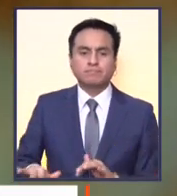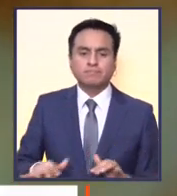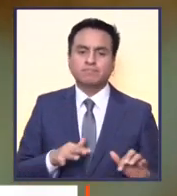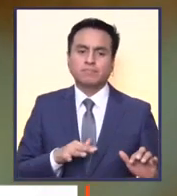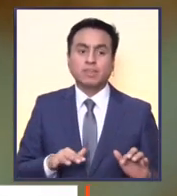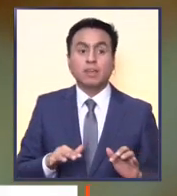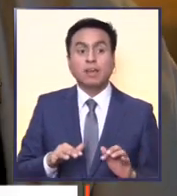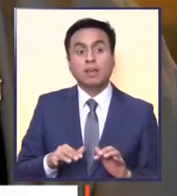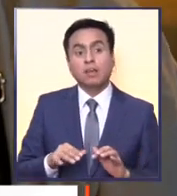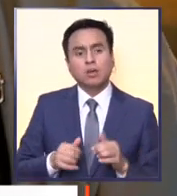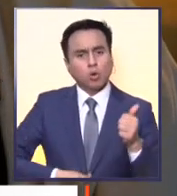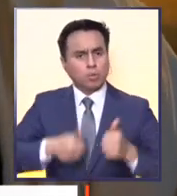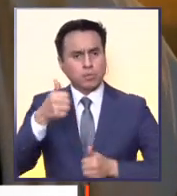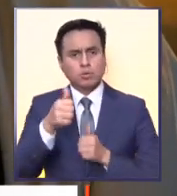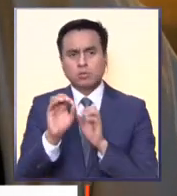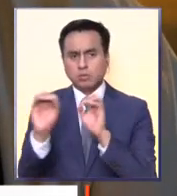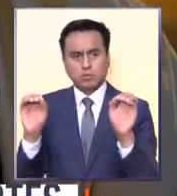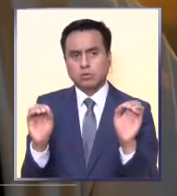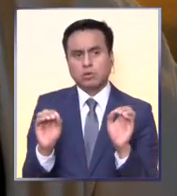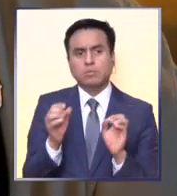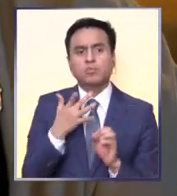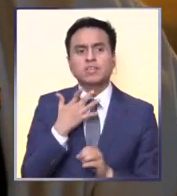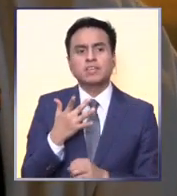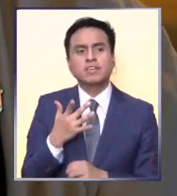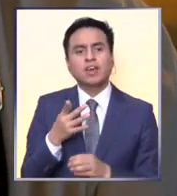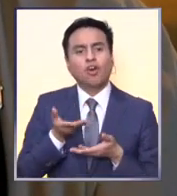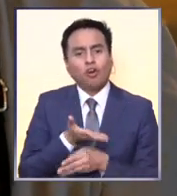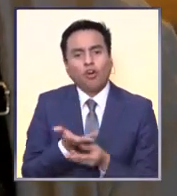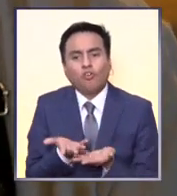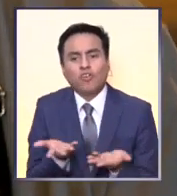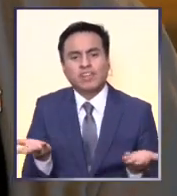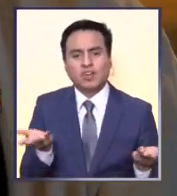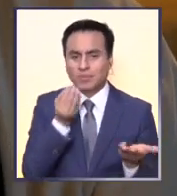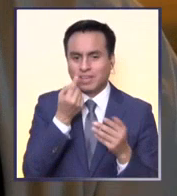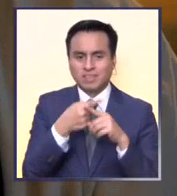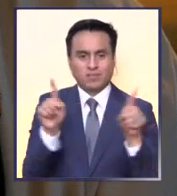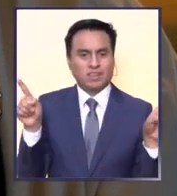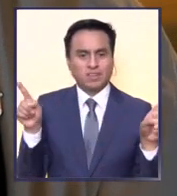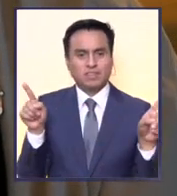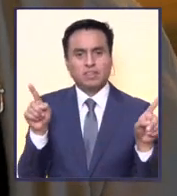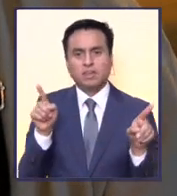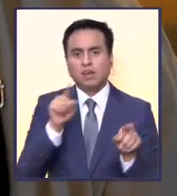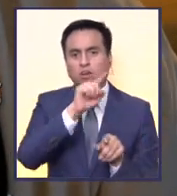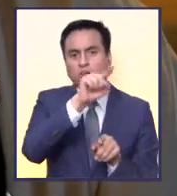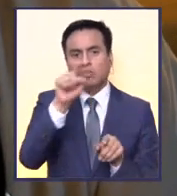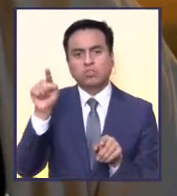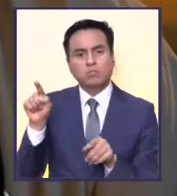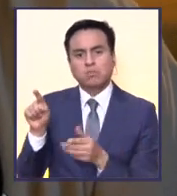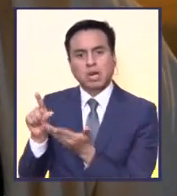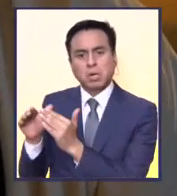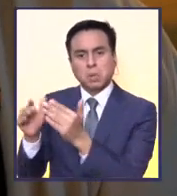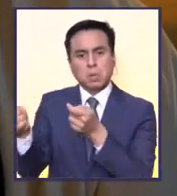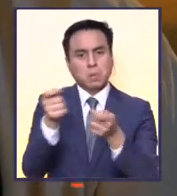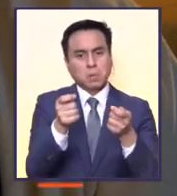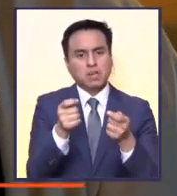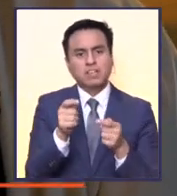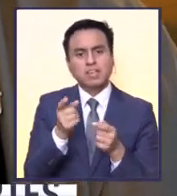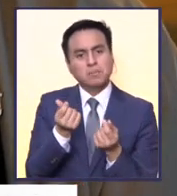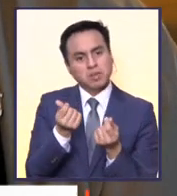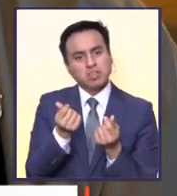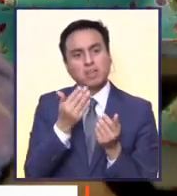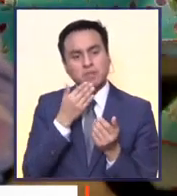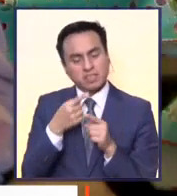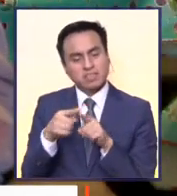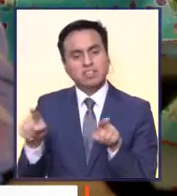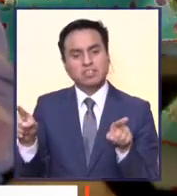No compito con ninguno, porque venimos con una oferta de comida muy distinta a la que tiene cualquiera en el barrio y con un rango de precios también súper